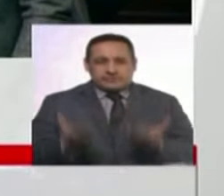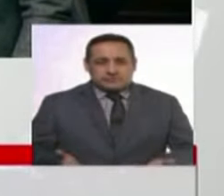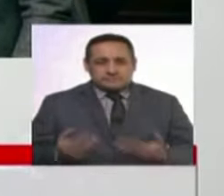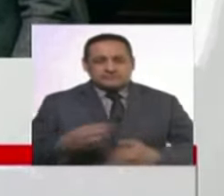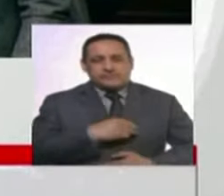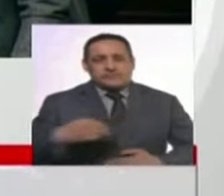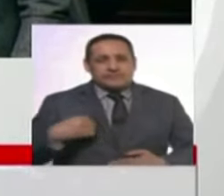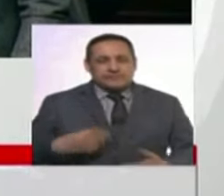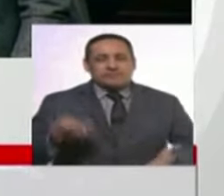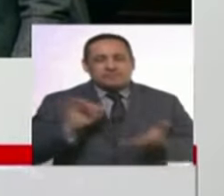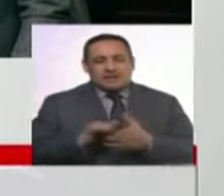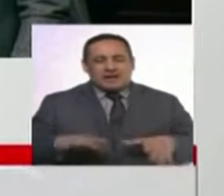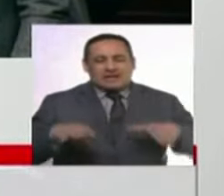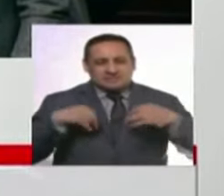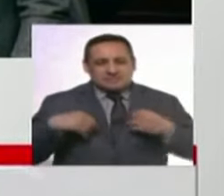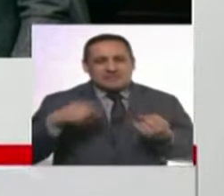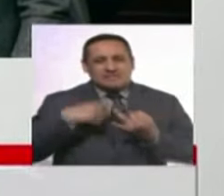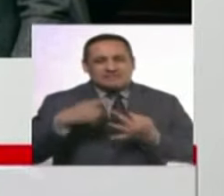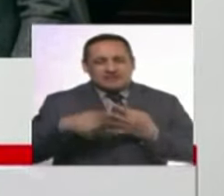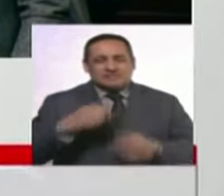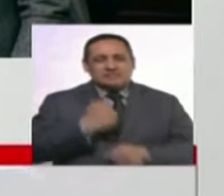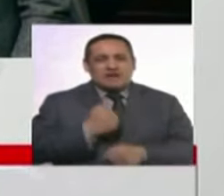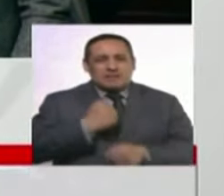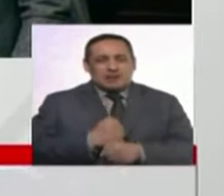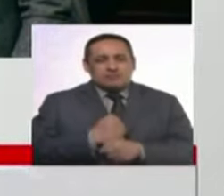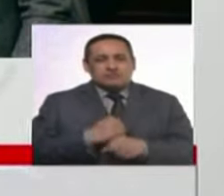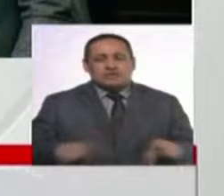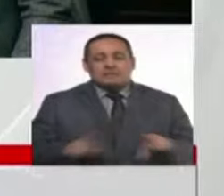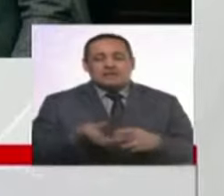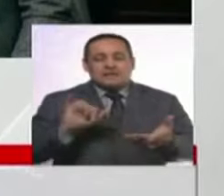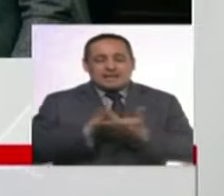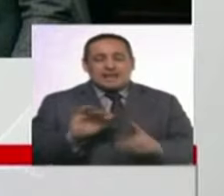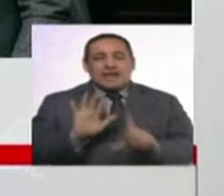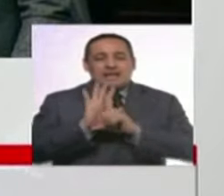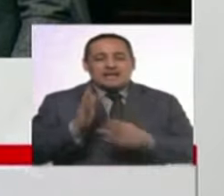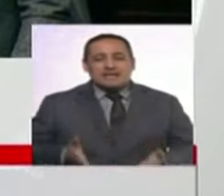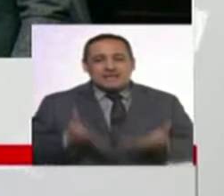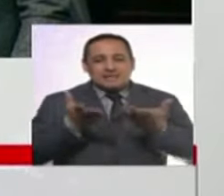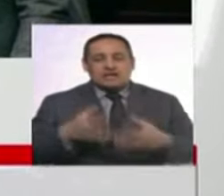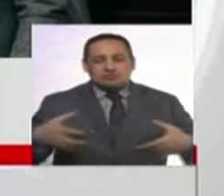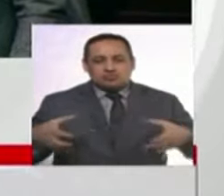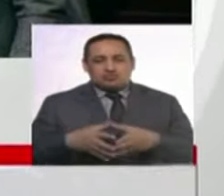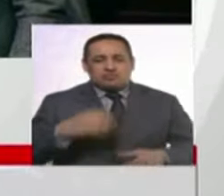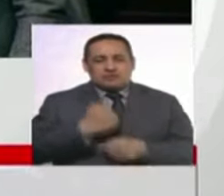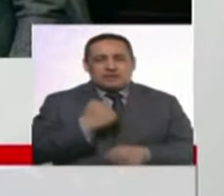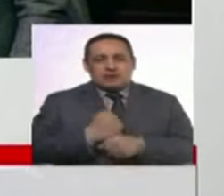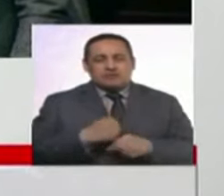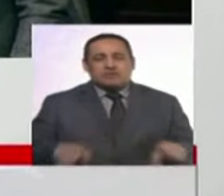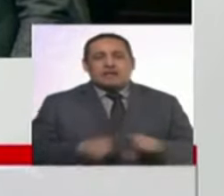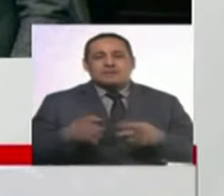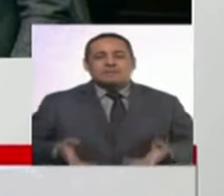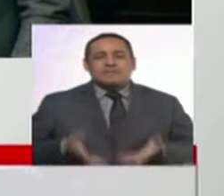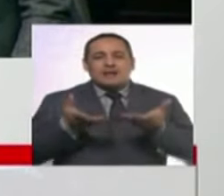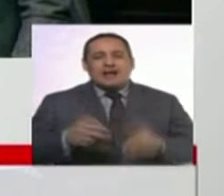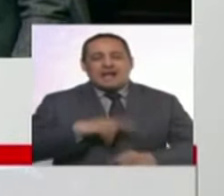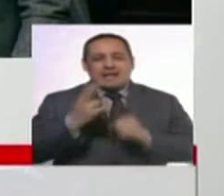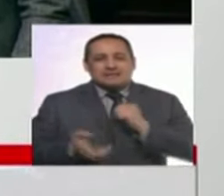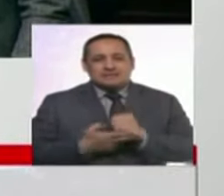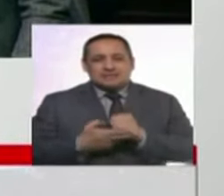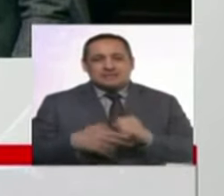que tome todas las acciones que la ley le ampara en su sector para garantizar